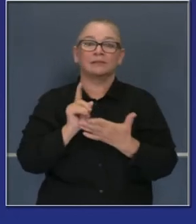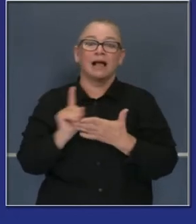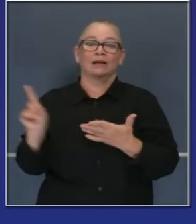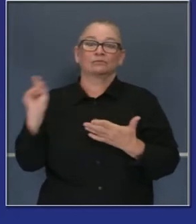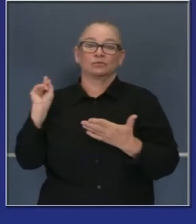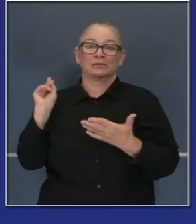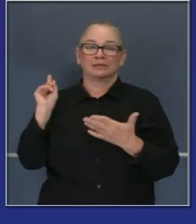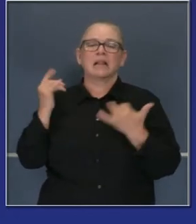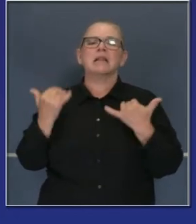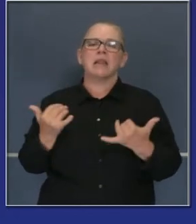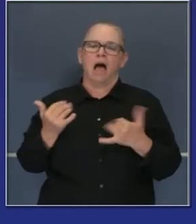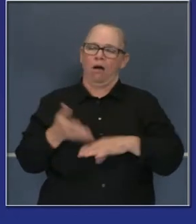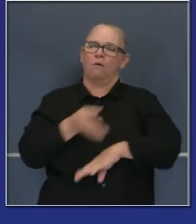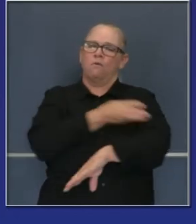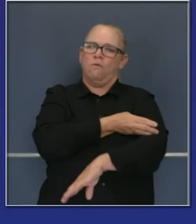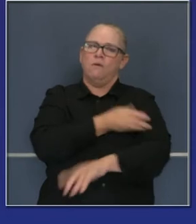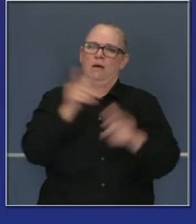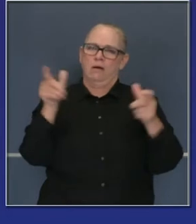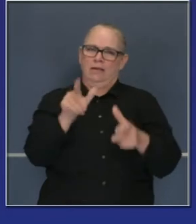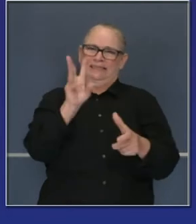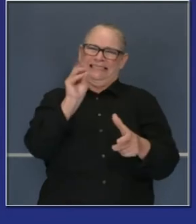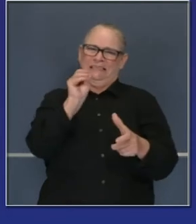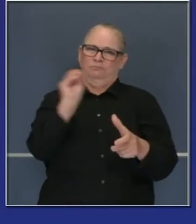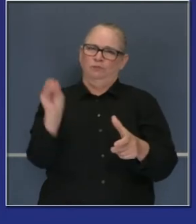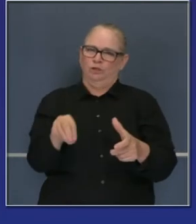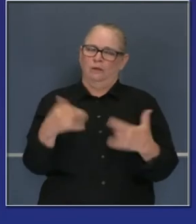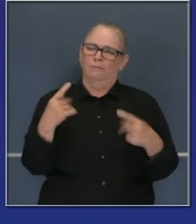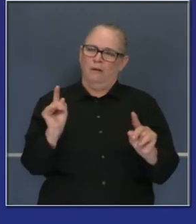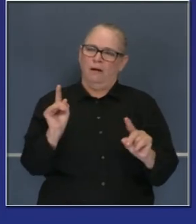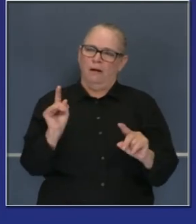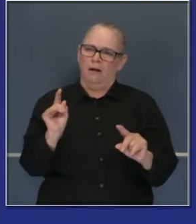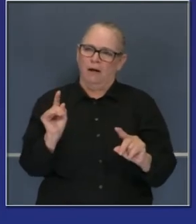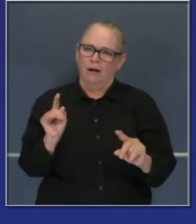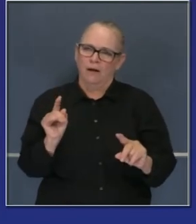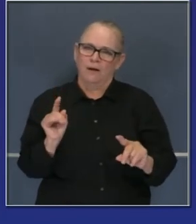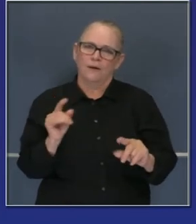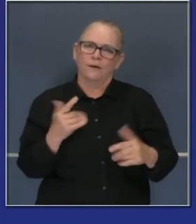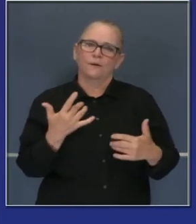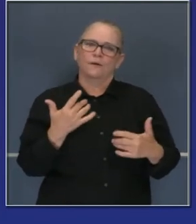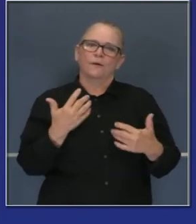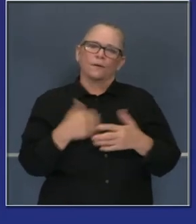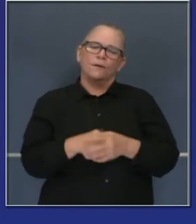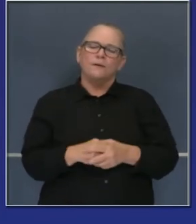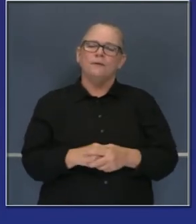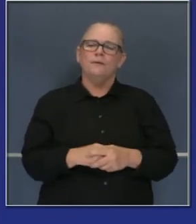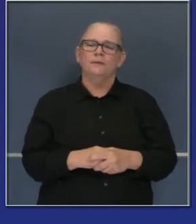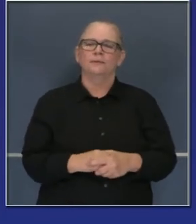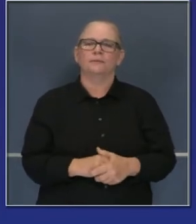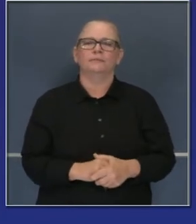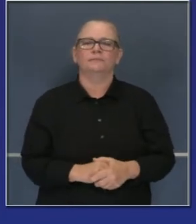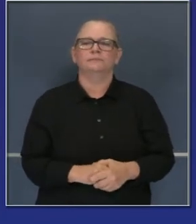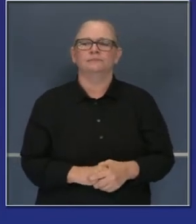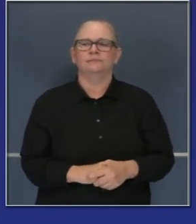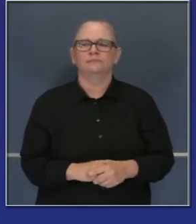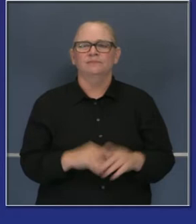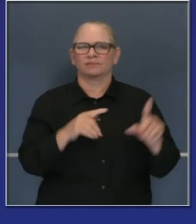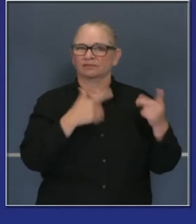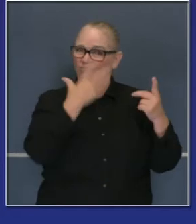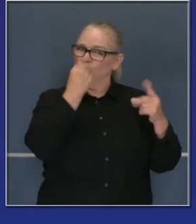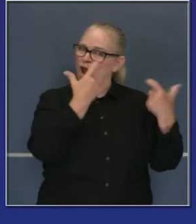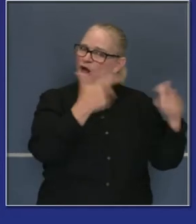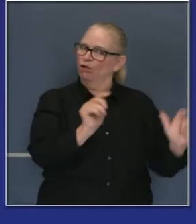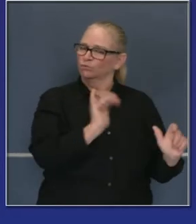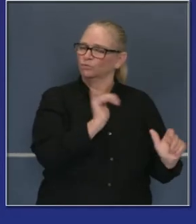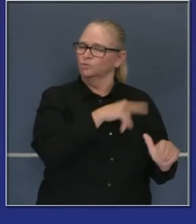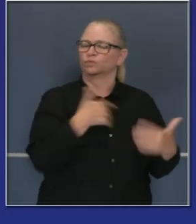progreso esta semana 60 por ciento contenido crecimiento modesto en los acres 1618 mil es uno en complejos de los grandes